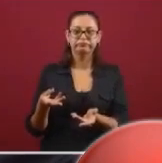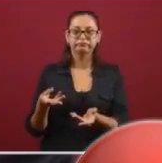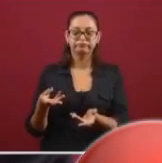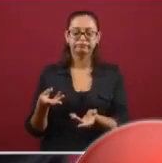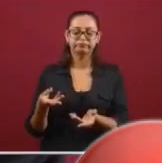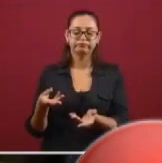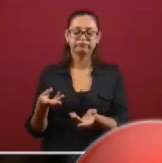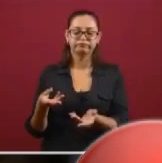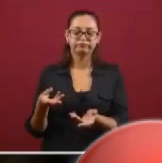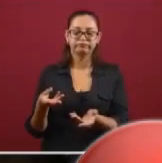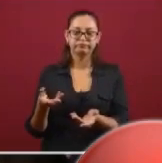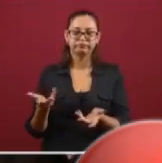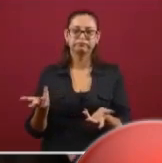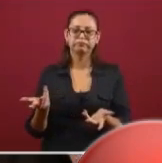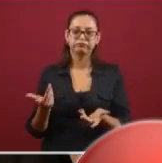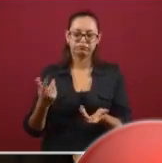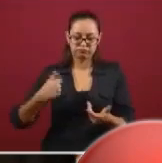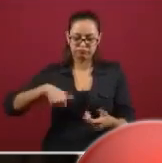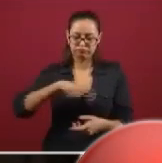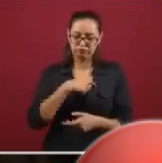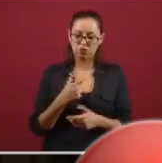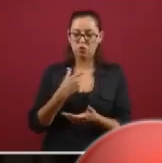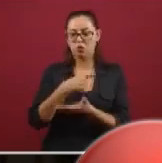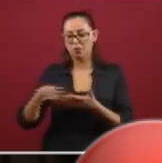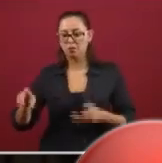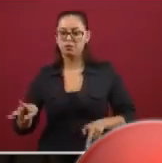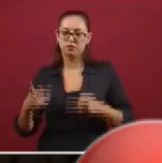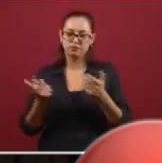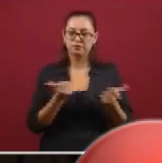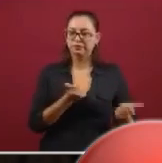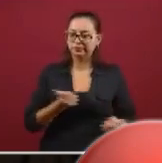sigamos exportando bienes.